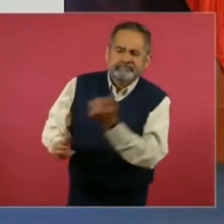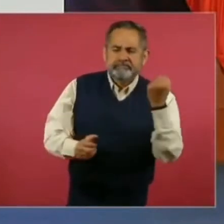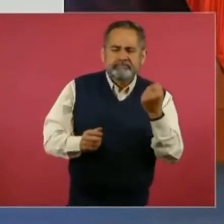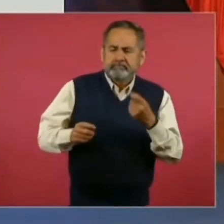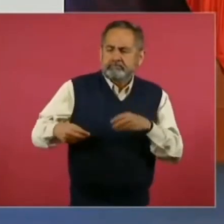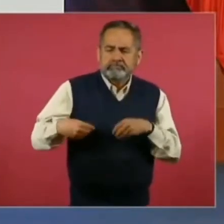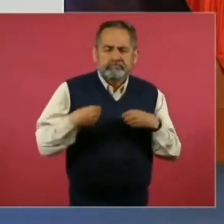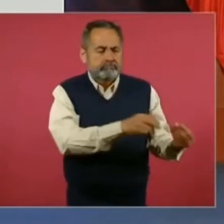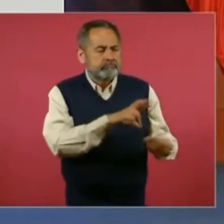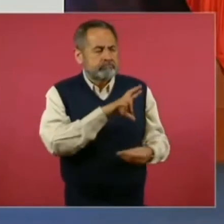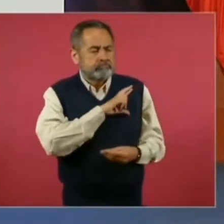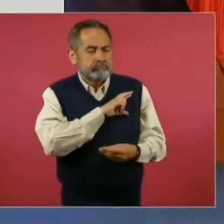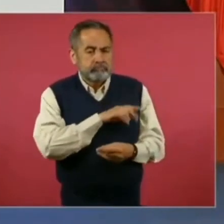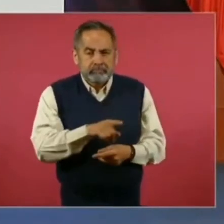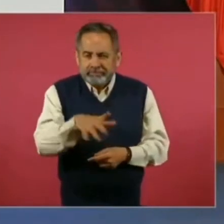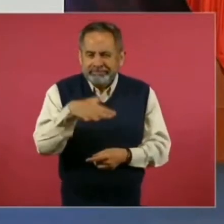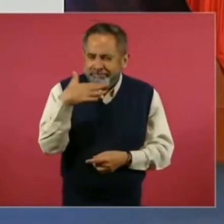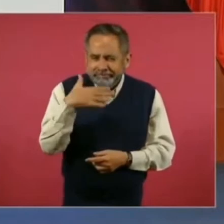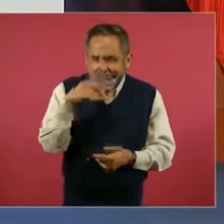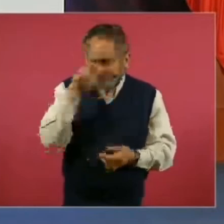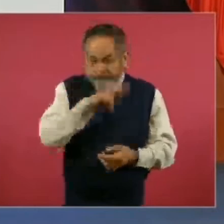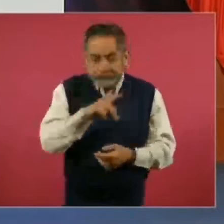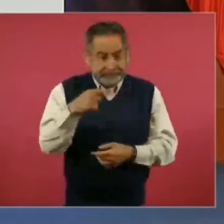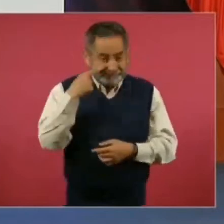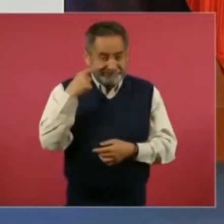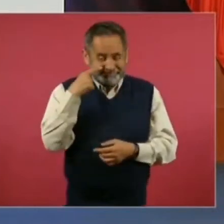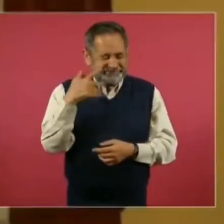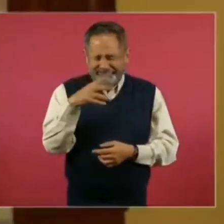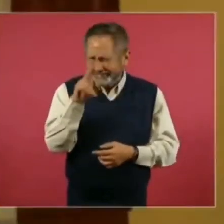este atraco que al terminar su sexenio,